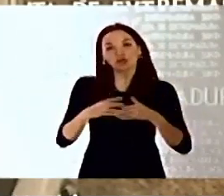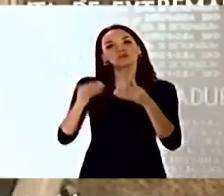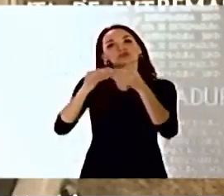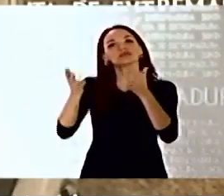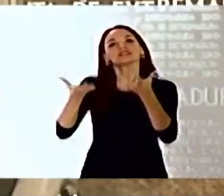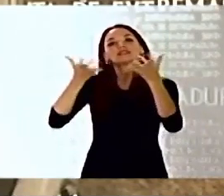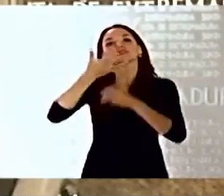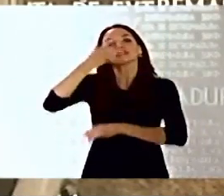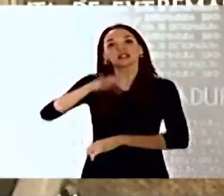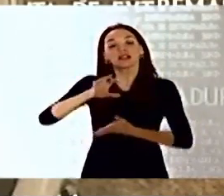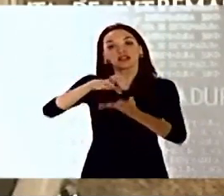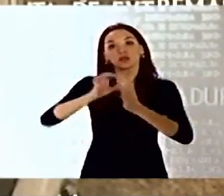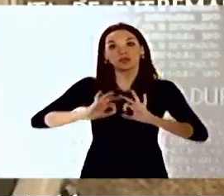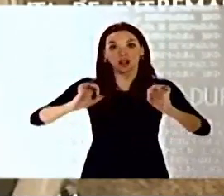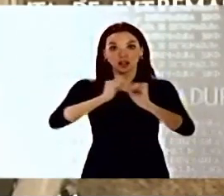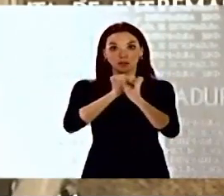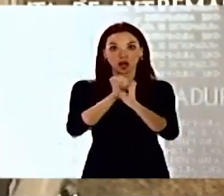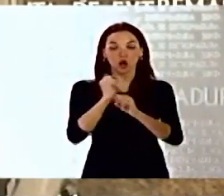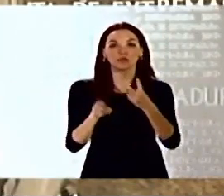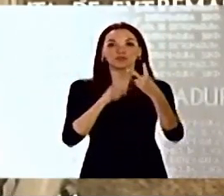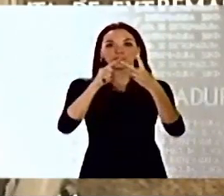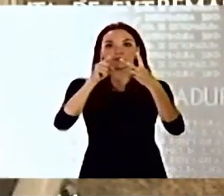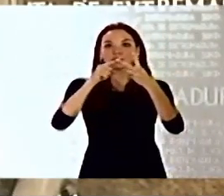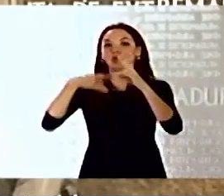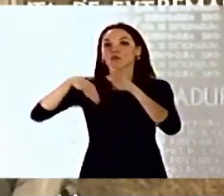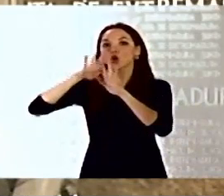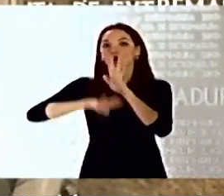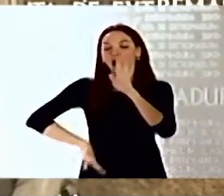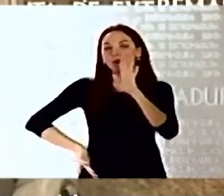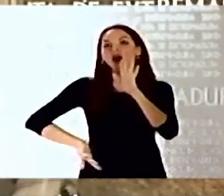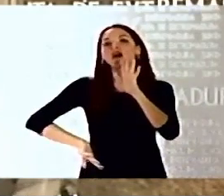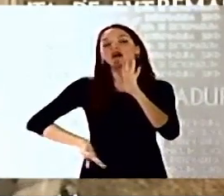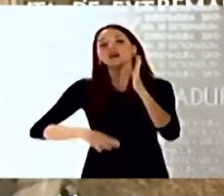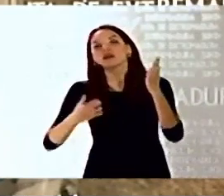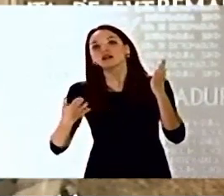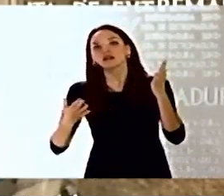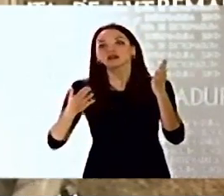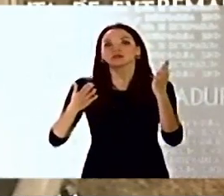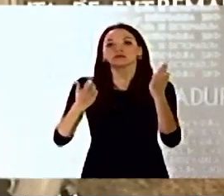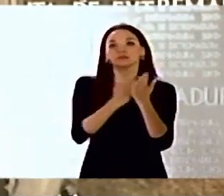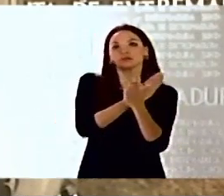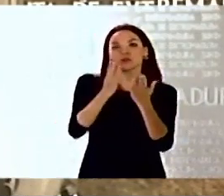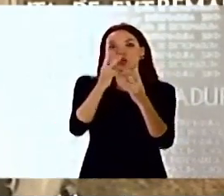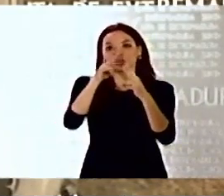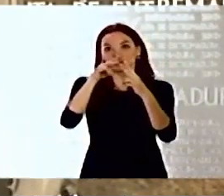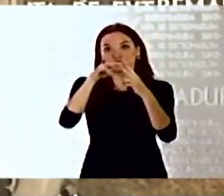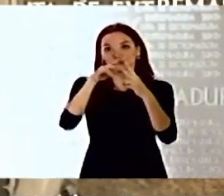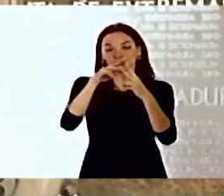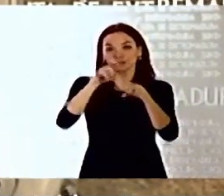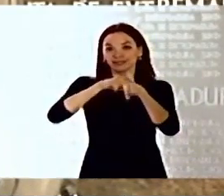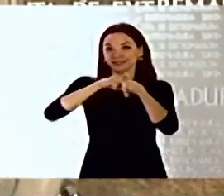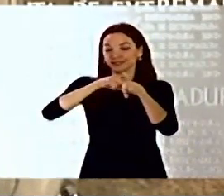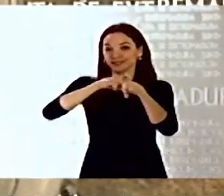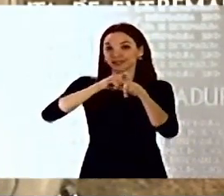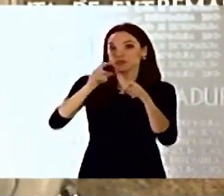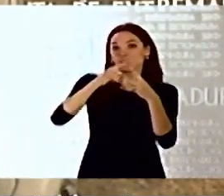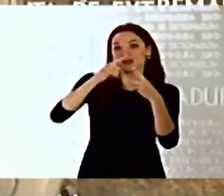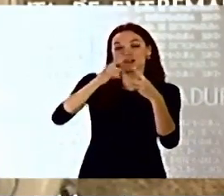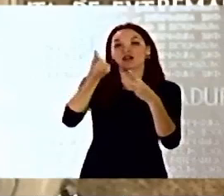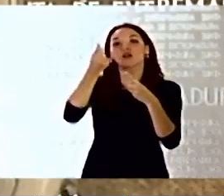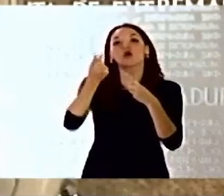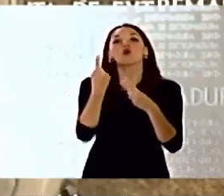centros especiales de empleo. El programa se establece en dos categorías. La primera de ellas se dotará